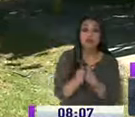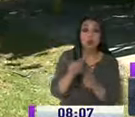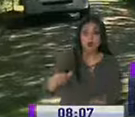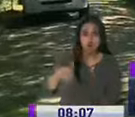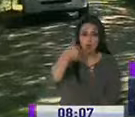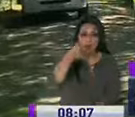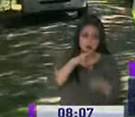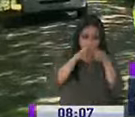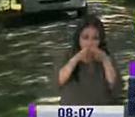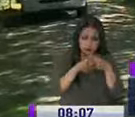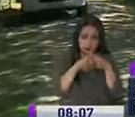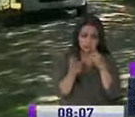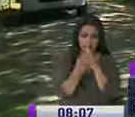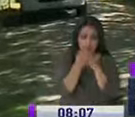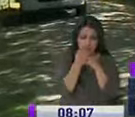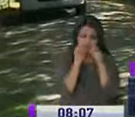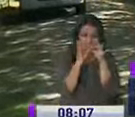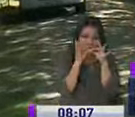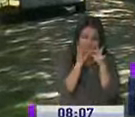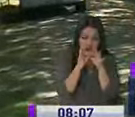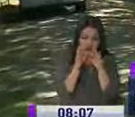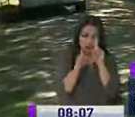víctima, así como un acercamiento con sus